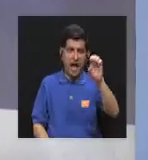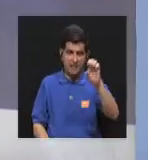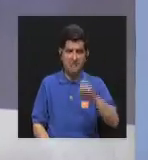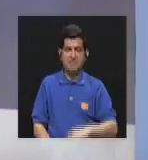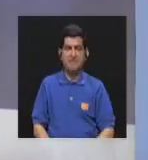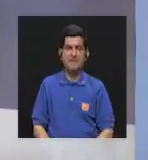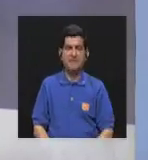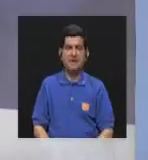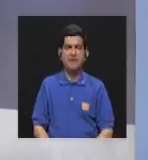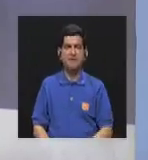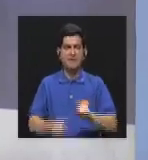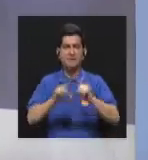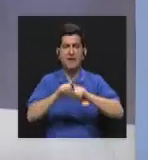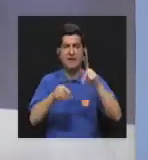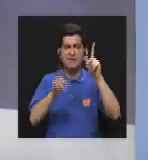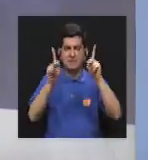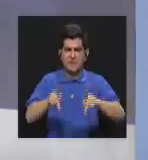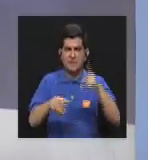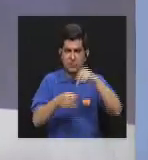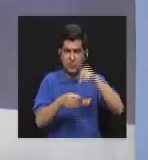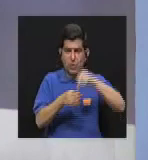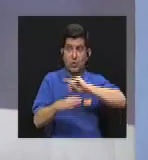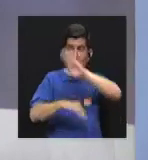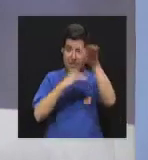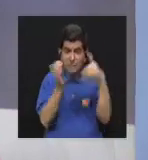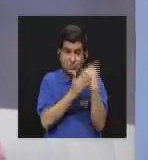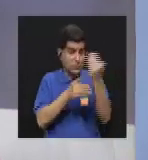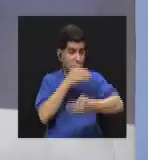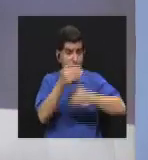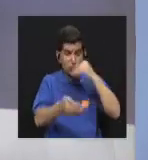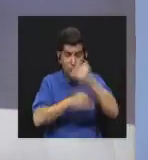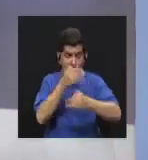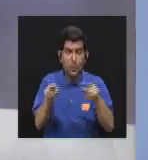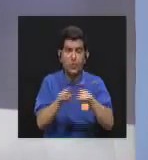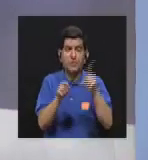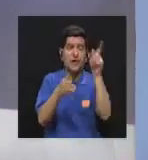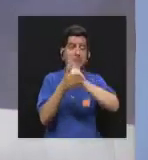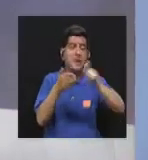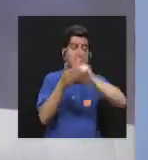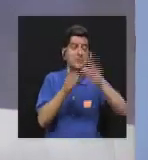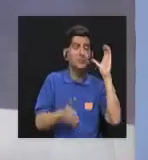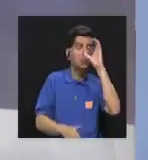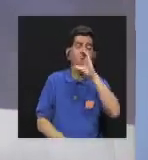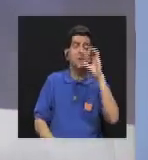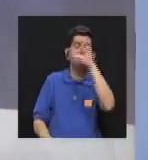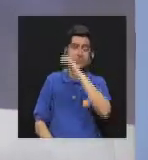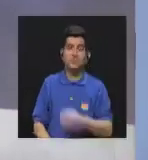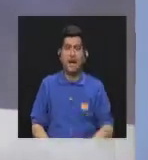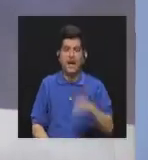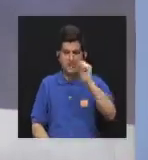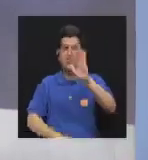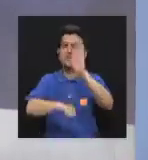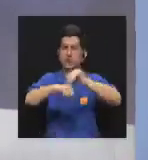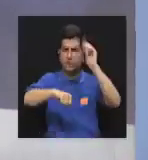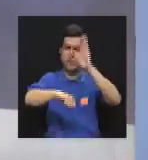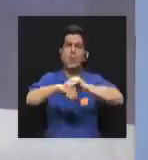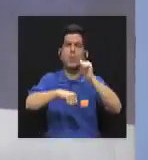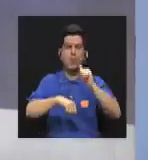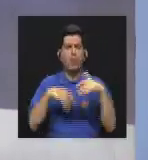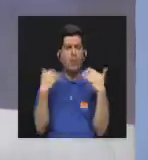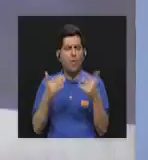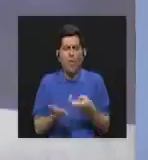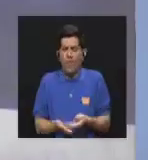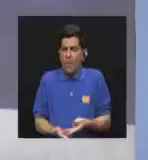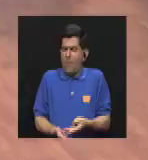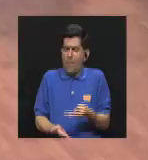ANDE, de los participantes. Entonces, toda esa logística también, buscar la escuela, claro, y etcétera. Sí se convocó y fue,